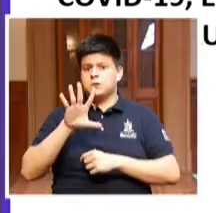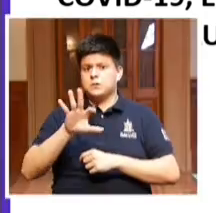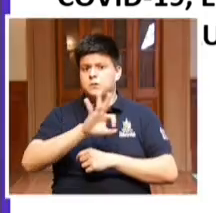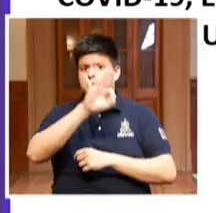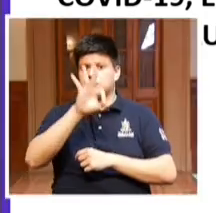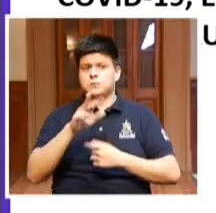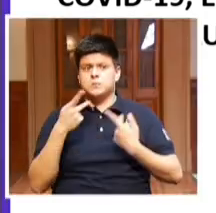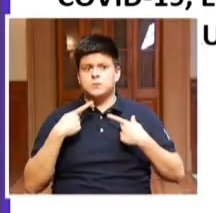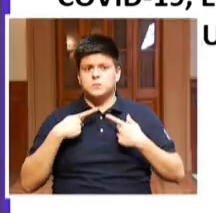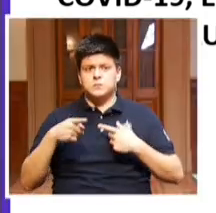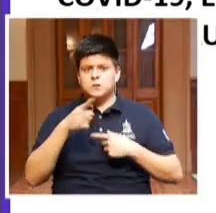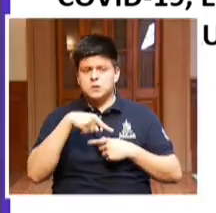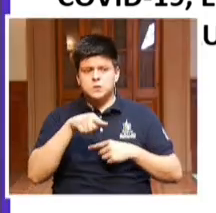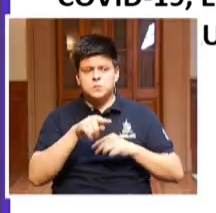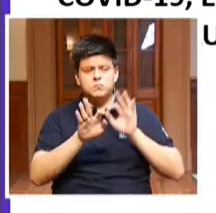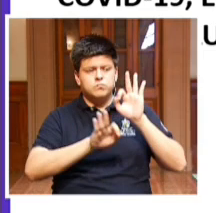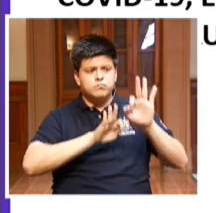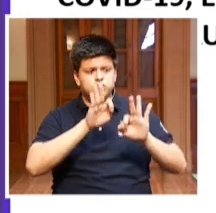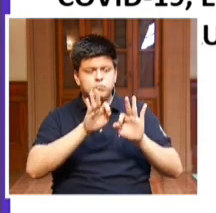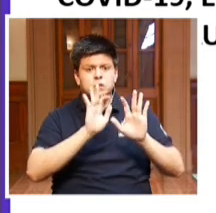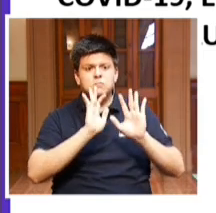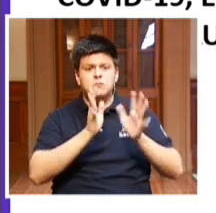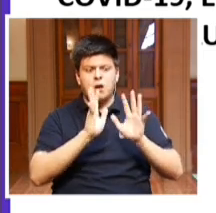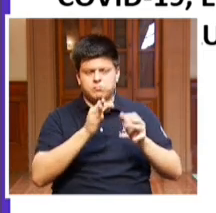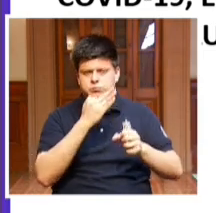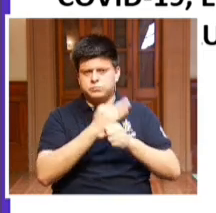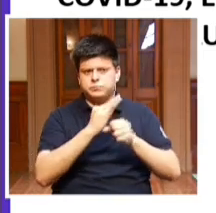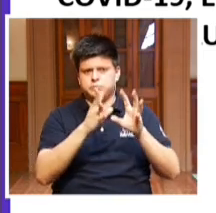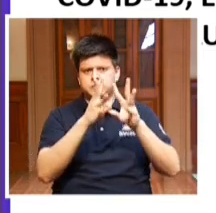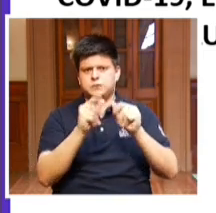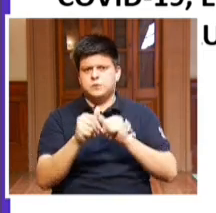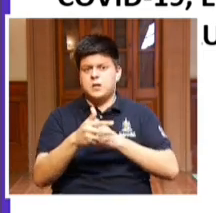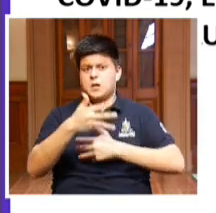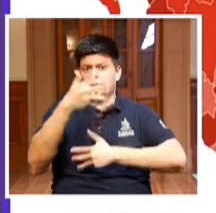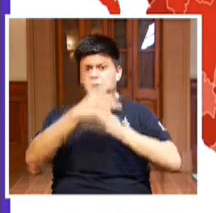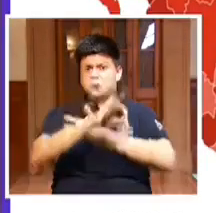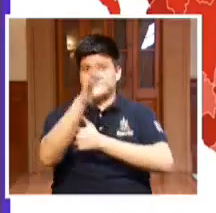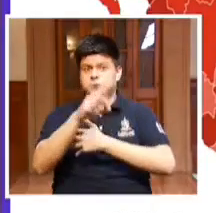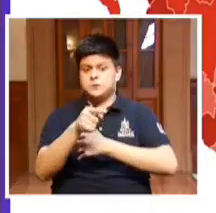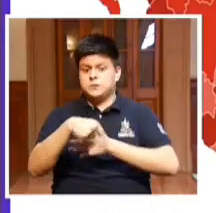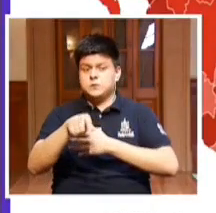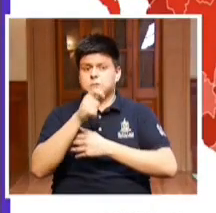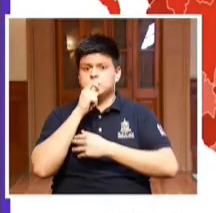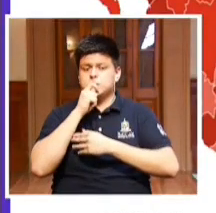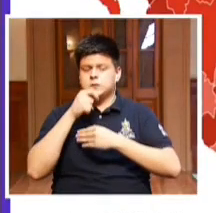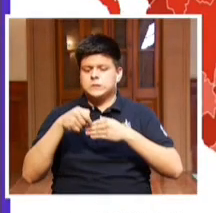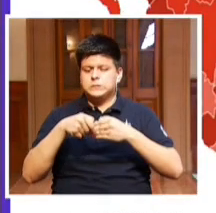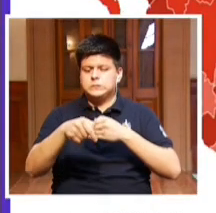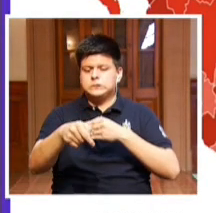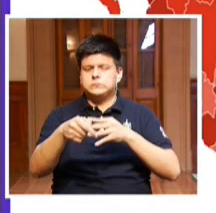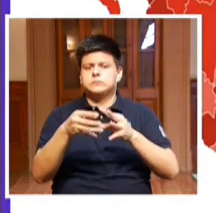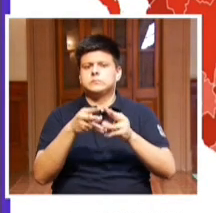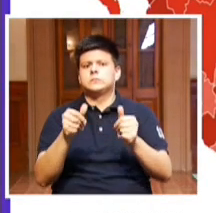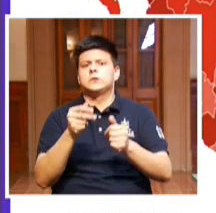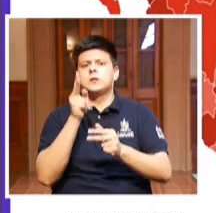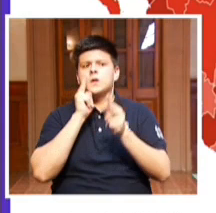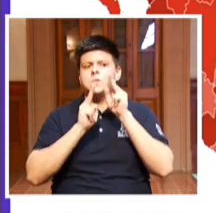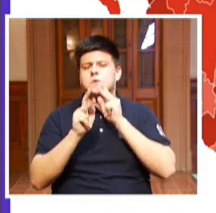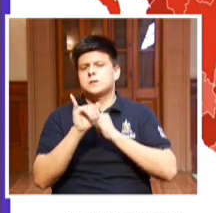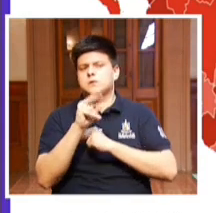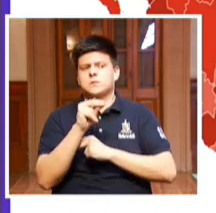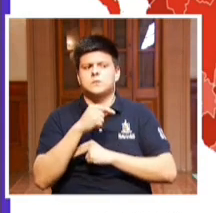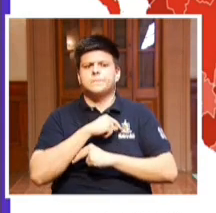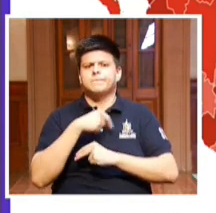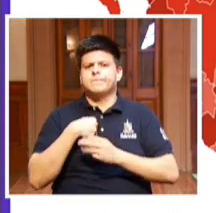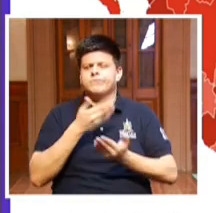85% de nuestros pacientes ya está recuperado y el 15% está en vías de recuperación. ¿Cómo